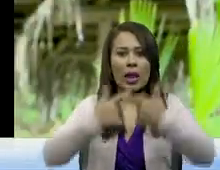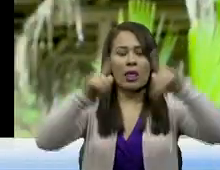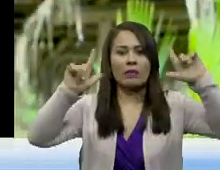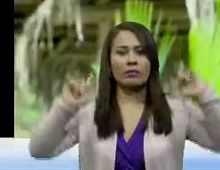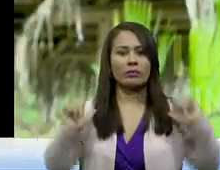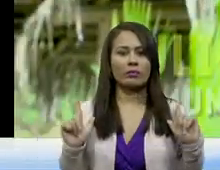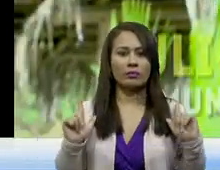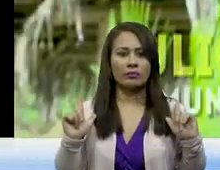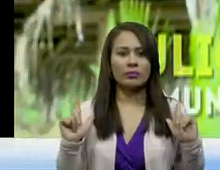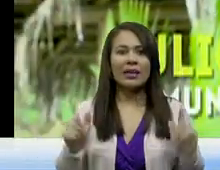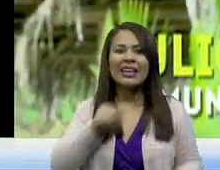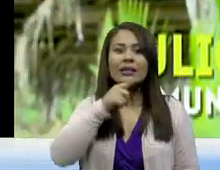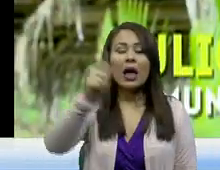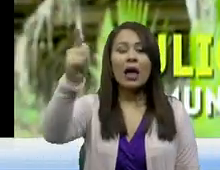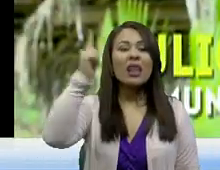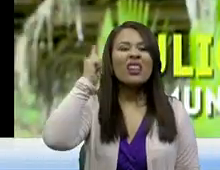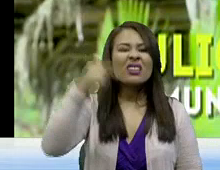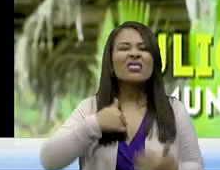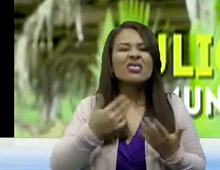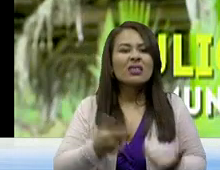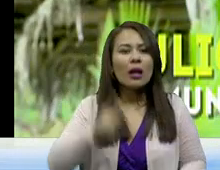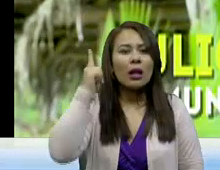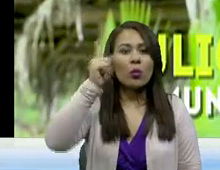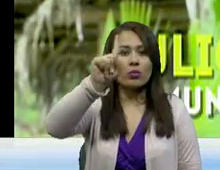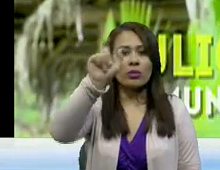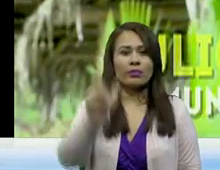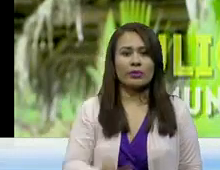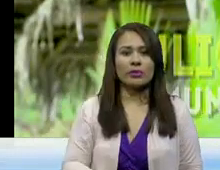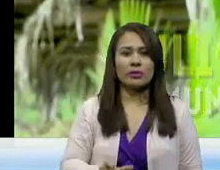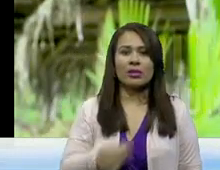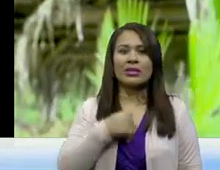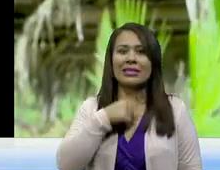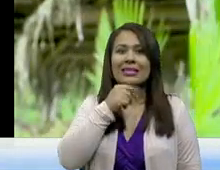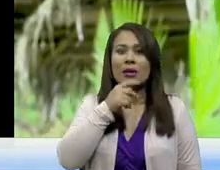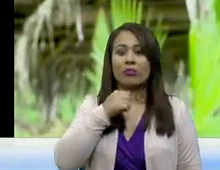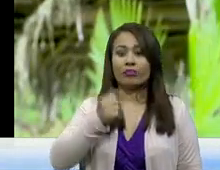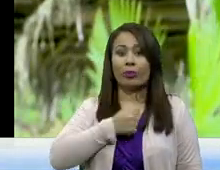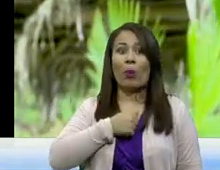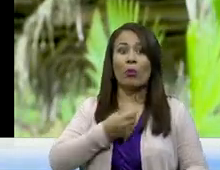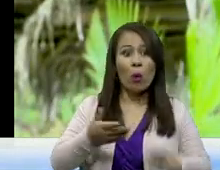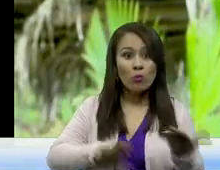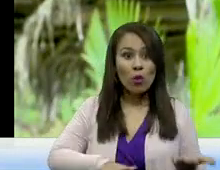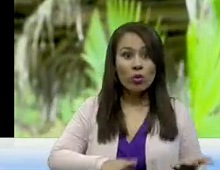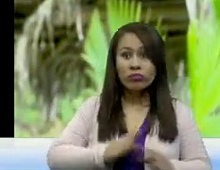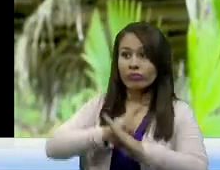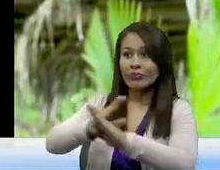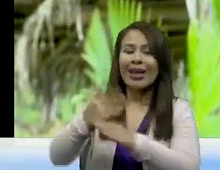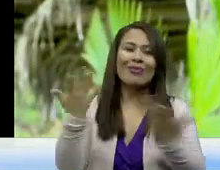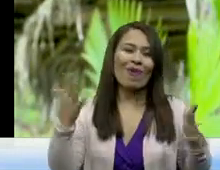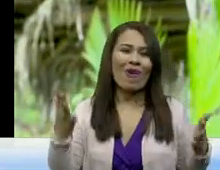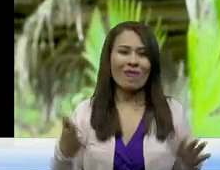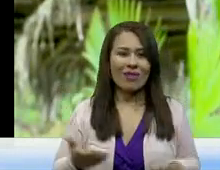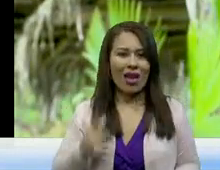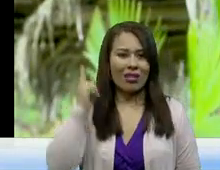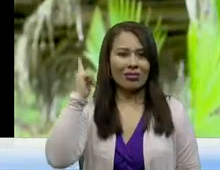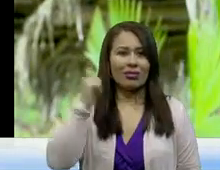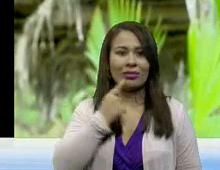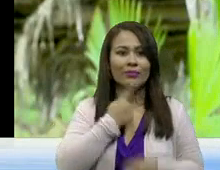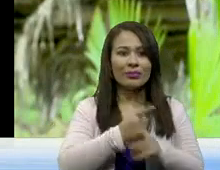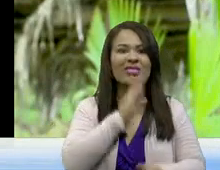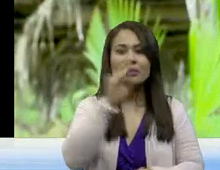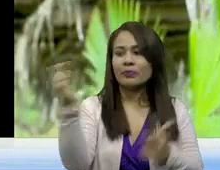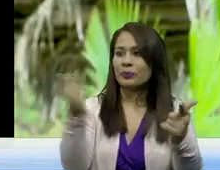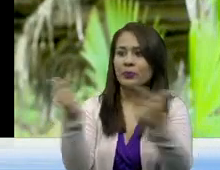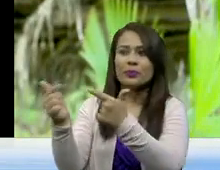persona que quería liderar era una persona que tenía que pagar con su vida. Entonces nunca hubo líder. Siempre permanecía en guerra. Ahí